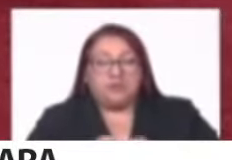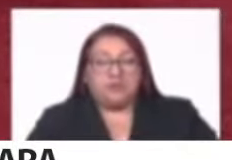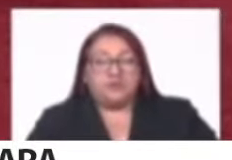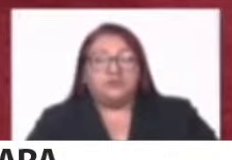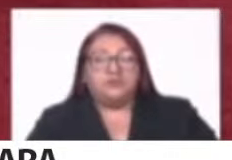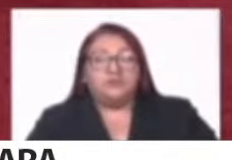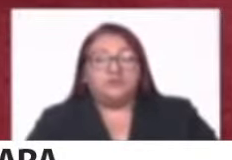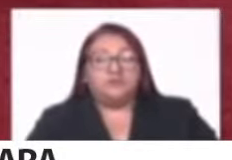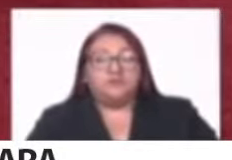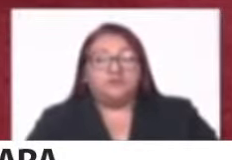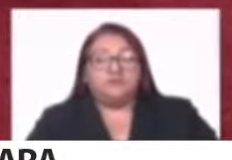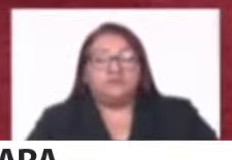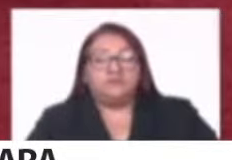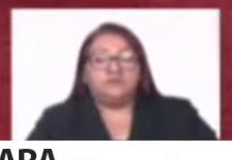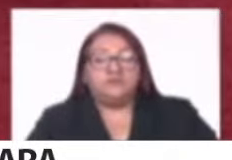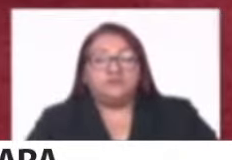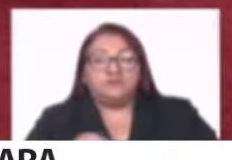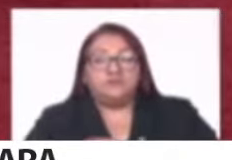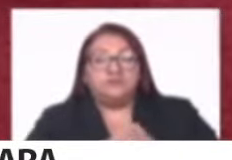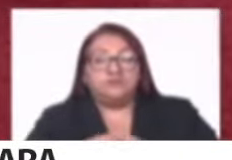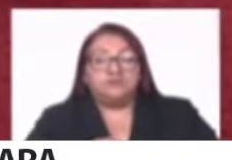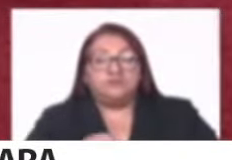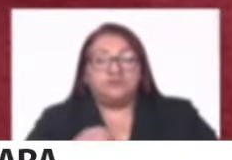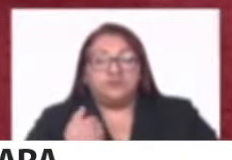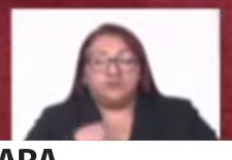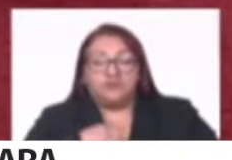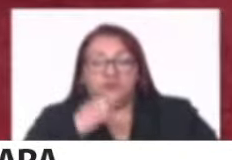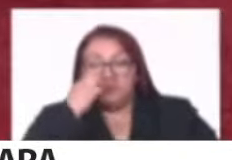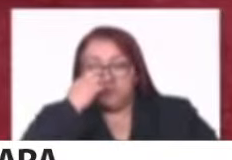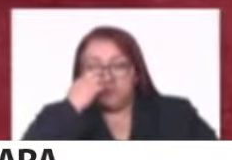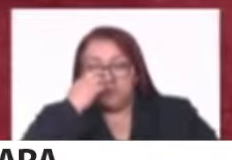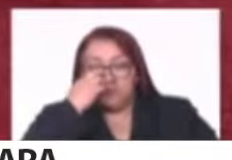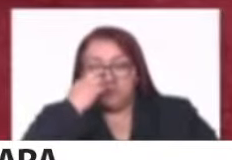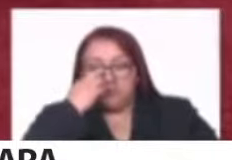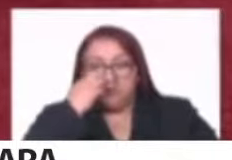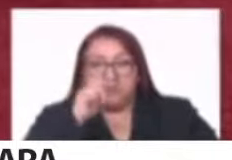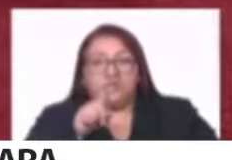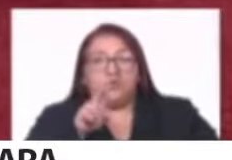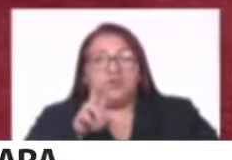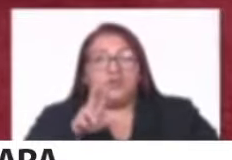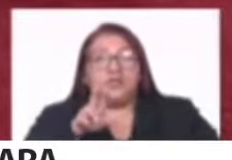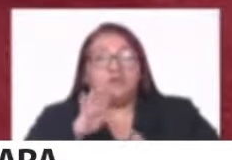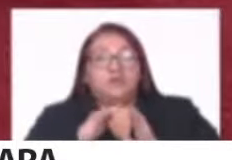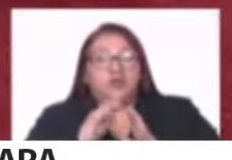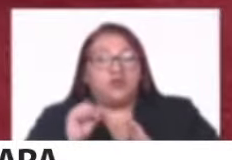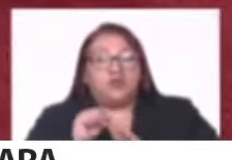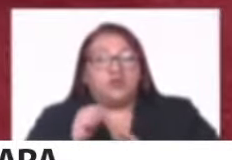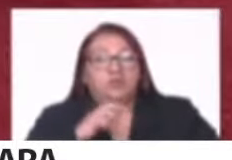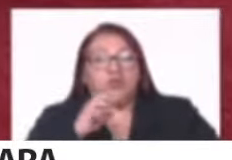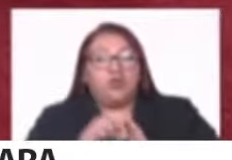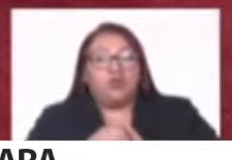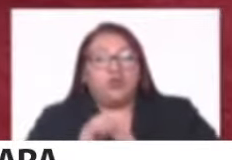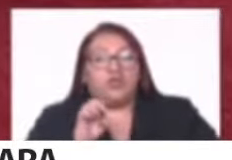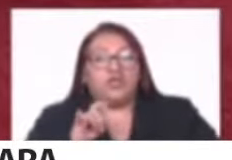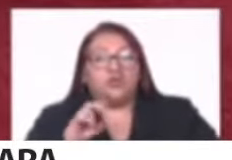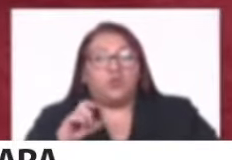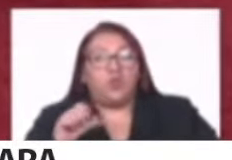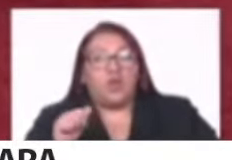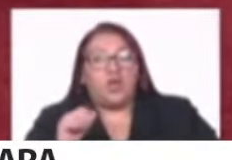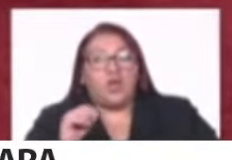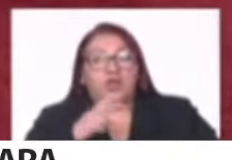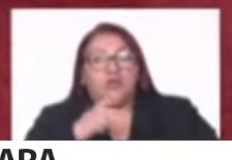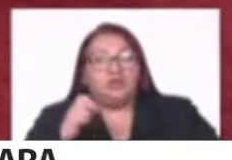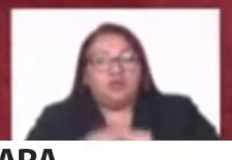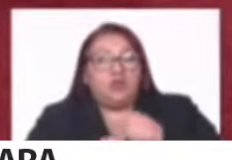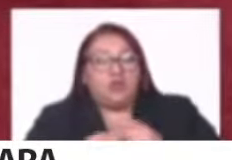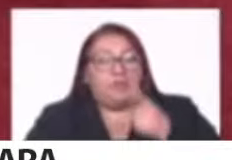Cabe destacar que también están contemplados 1.123 millones de soles al proyecto especial de escuelas bicentenario